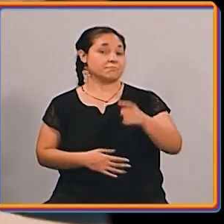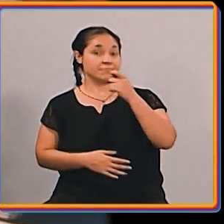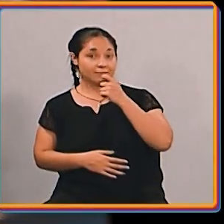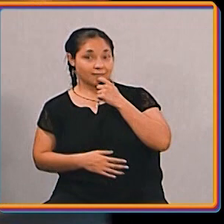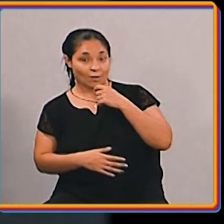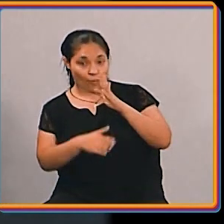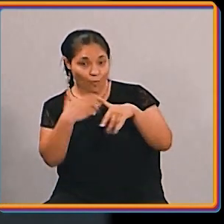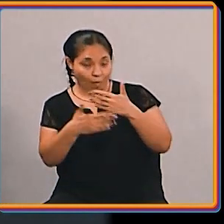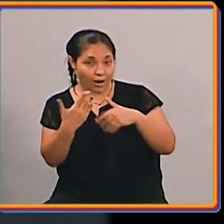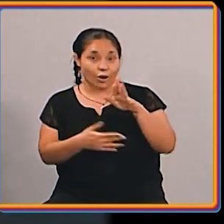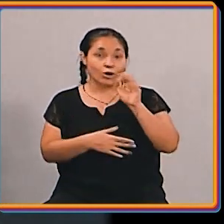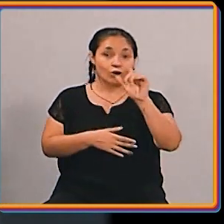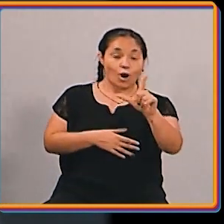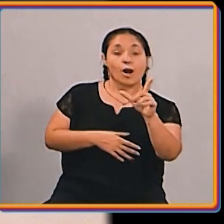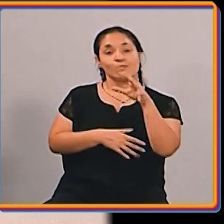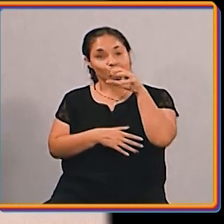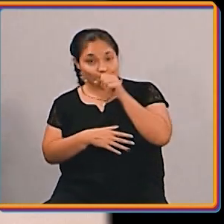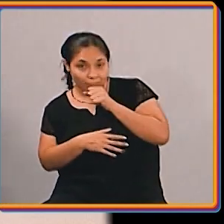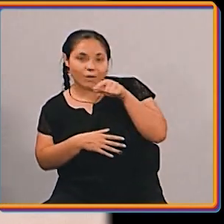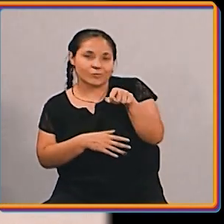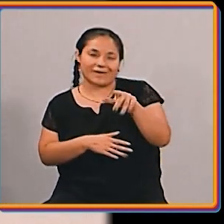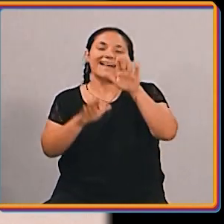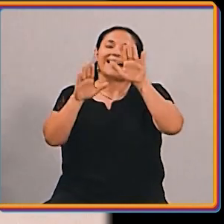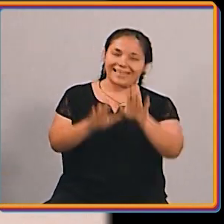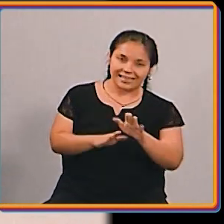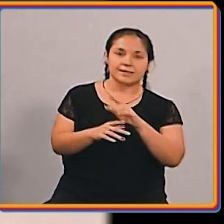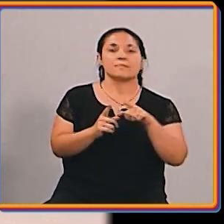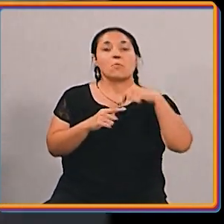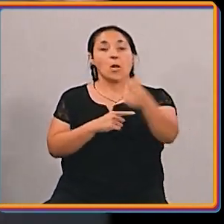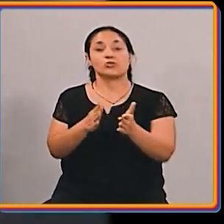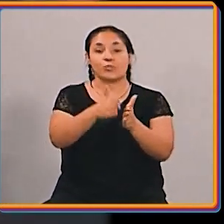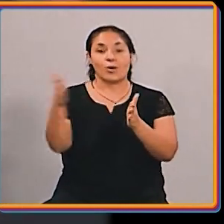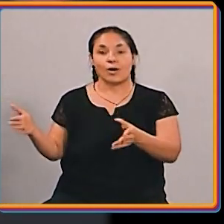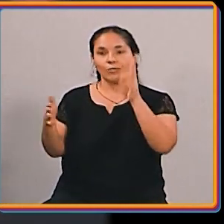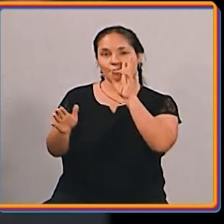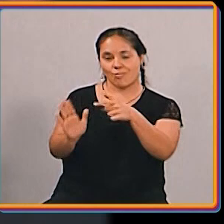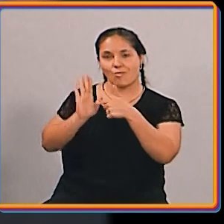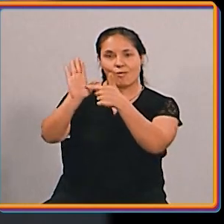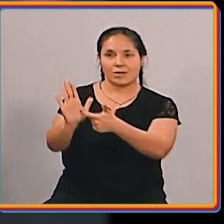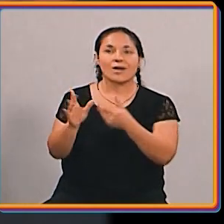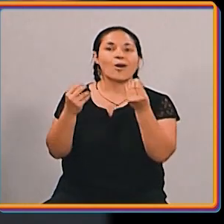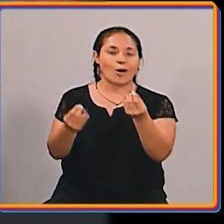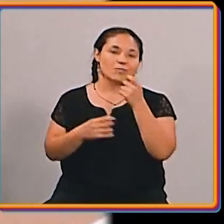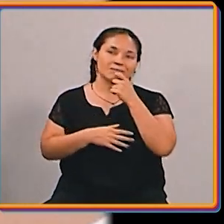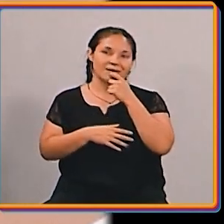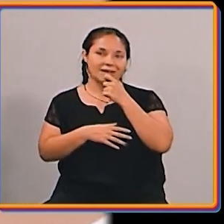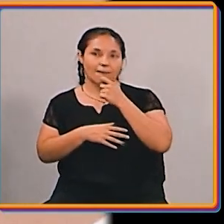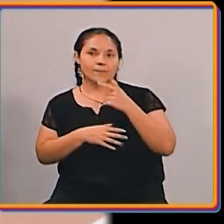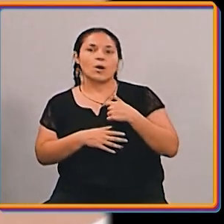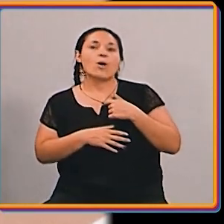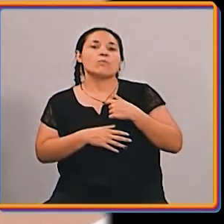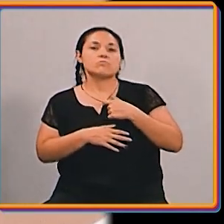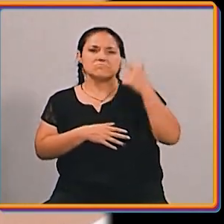Si te interesan los juegos de roles ocultos, quédate ahí. En el próximo bloque te muestro cómo podemos escondernos entre las voces de una